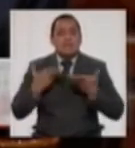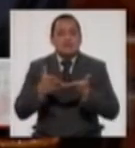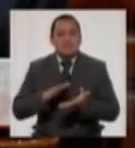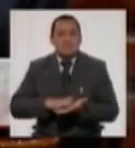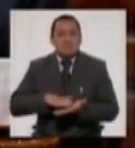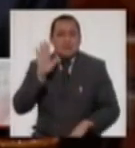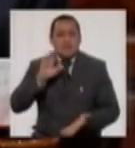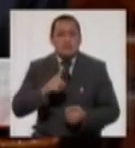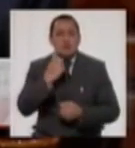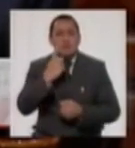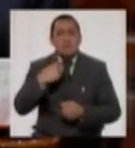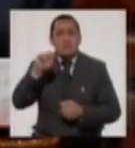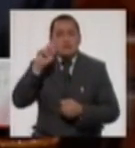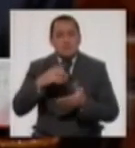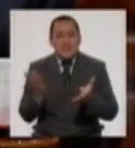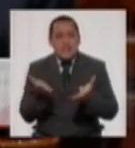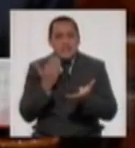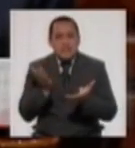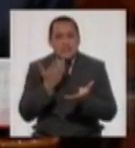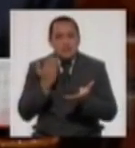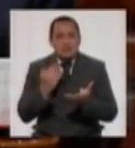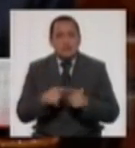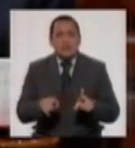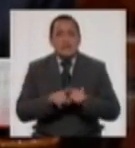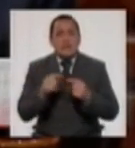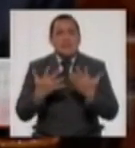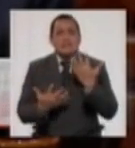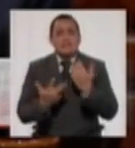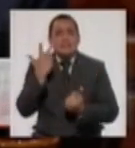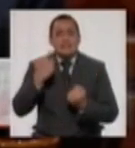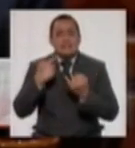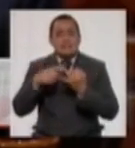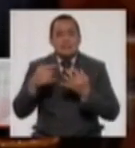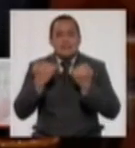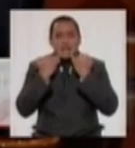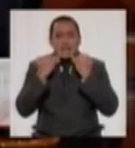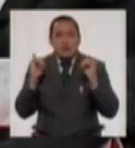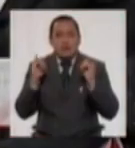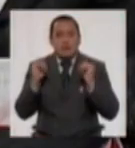millón de textos y otros materiales en 13 lenguas originarias